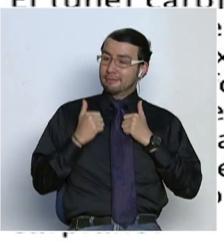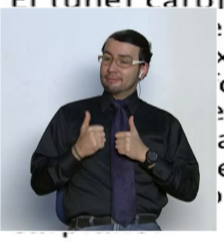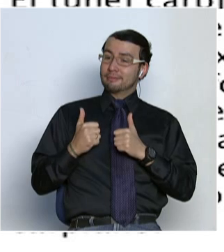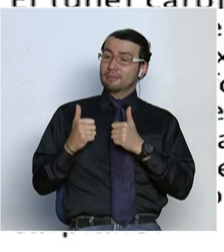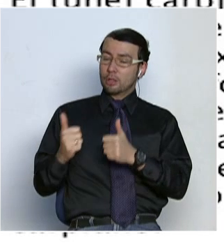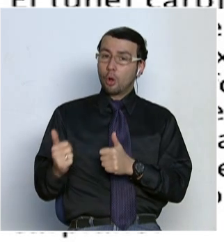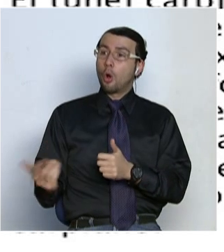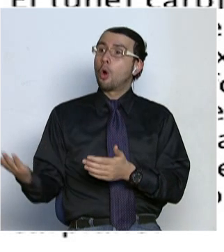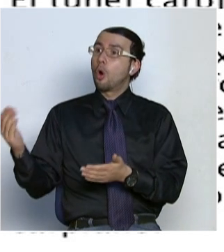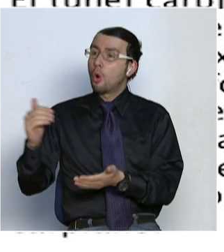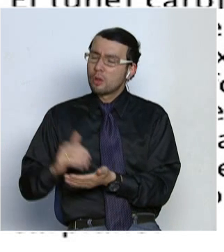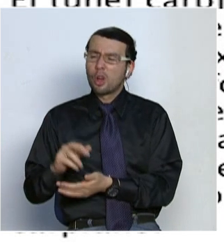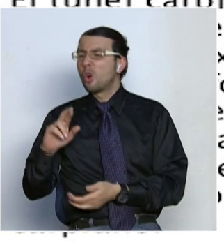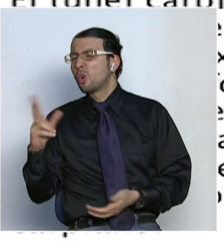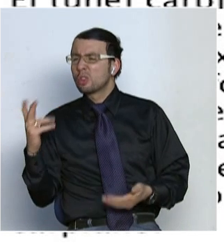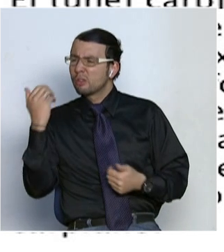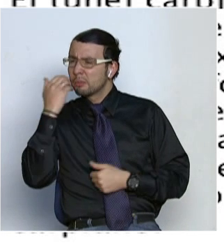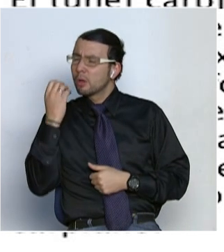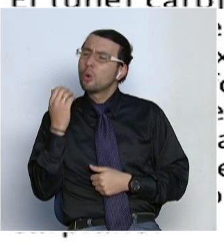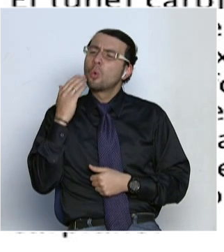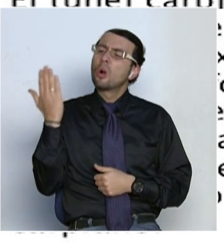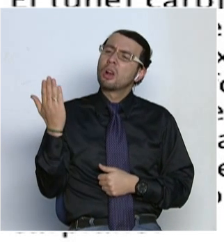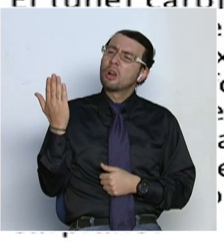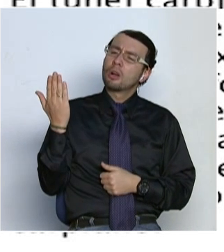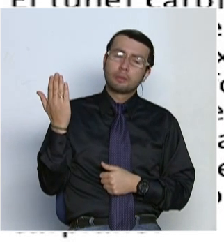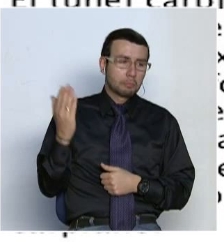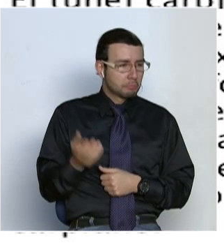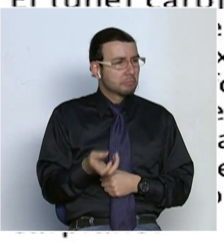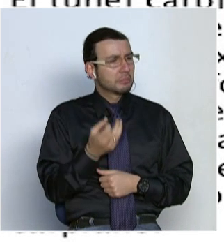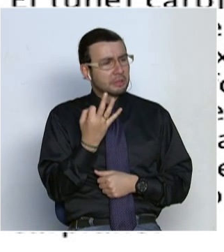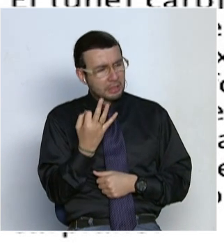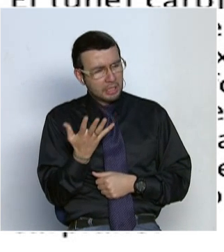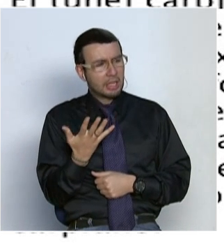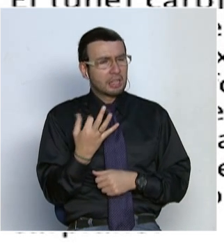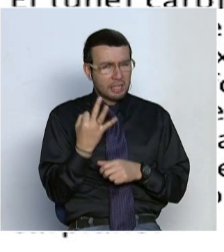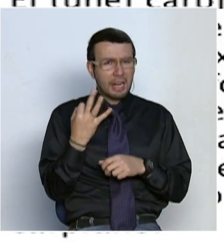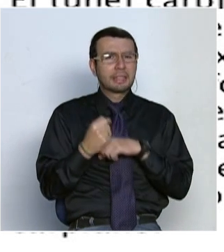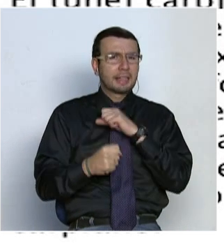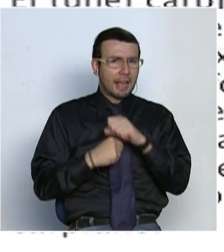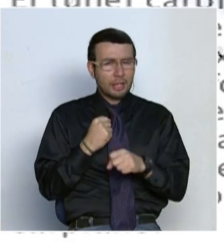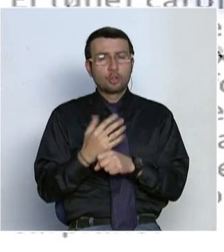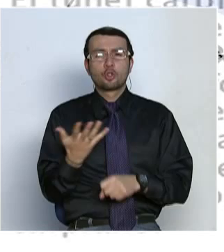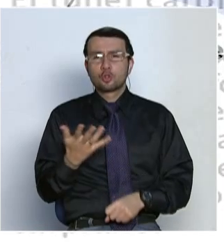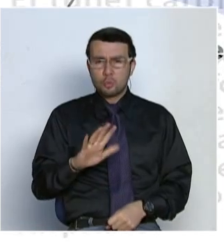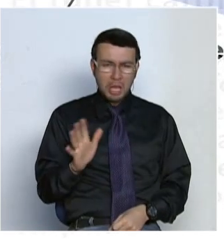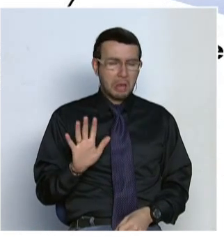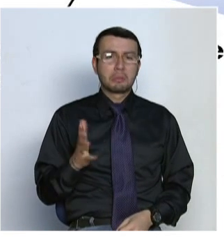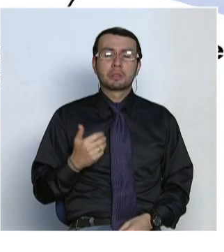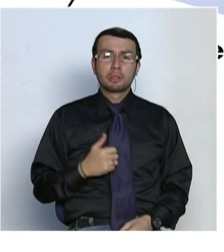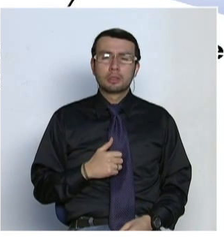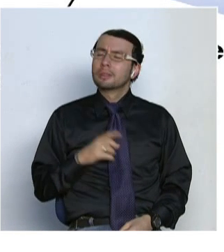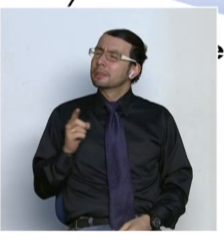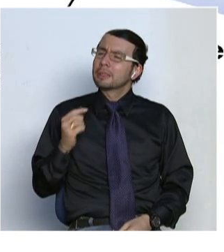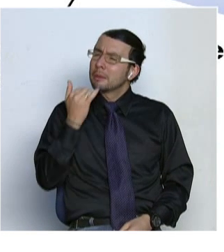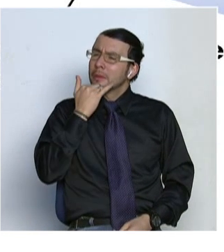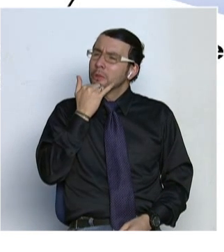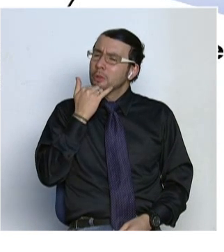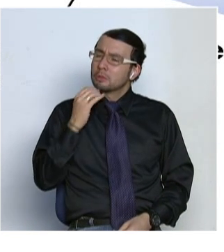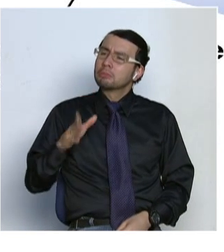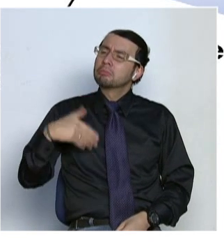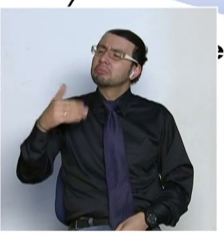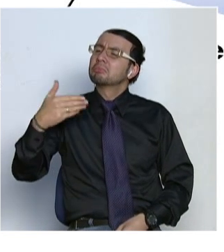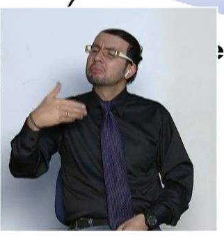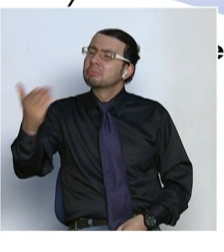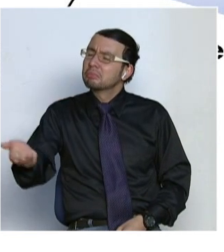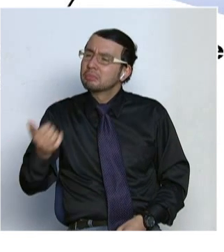y empezar a aparecer lo que tiene ahora? 3 años. A los 3 años le empezó algo. ¿Qué le empezó después de esos 3 años? Ah,